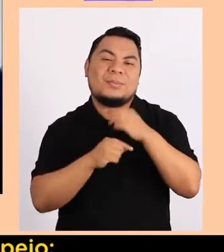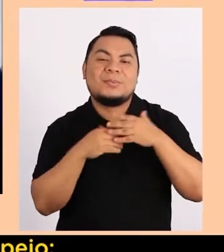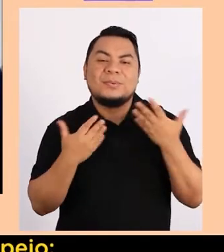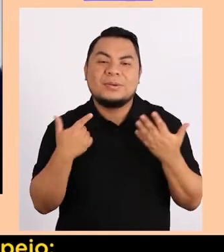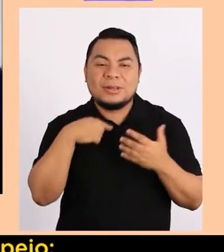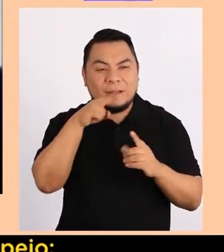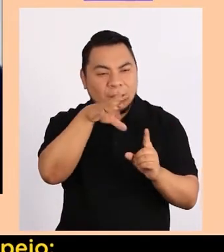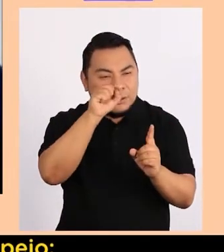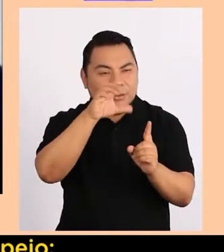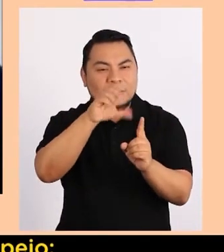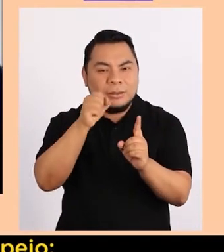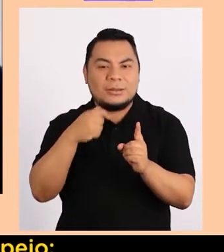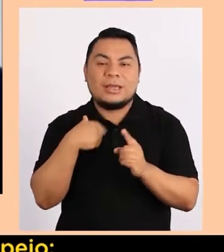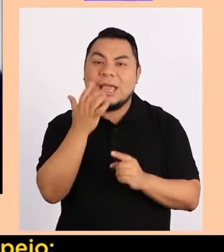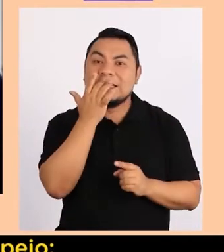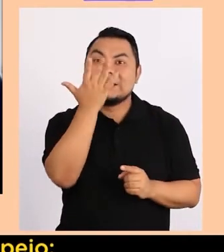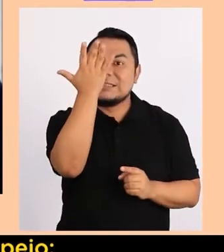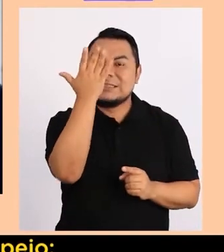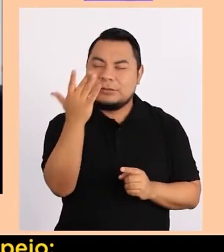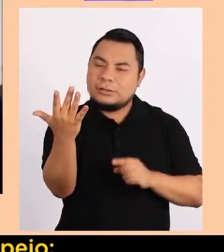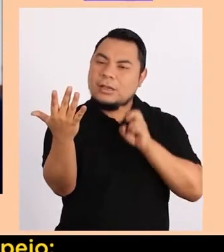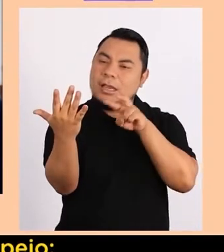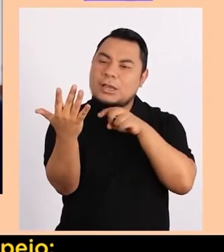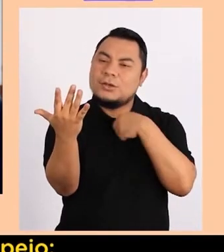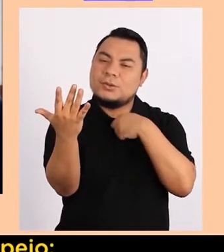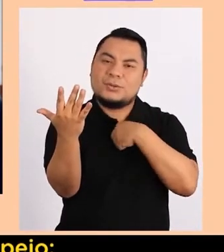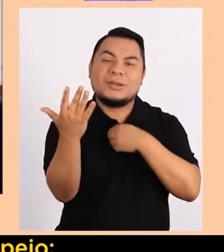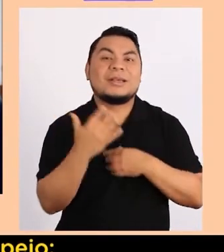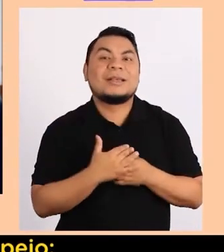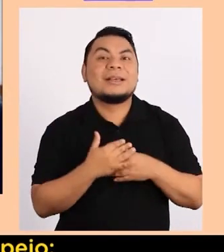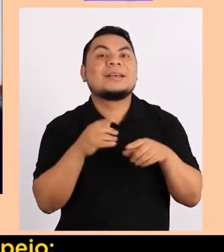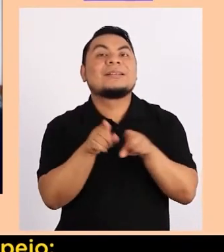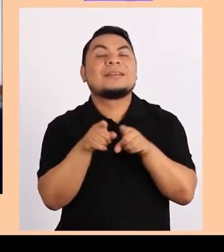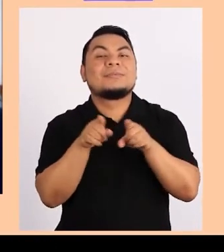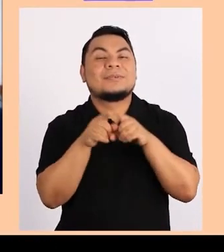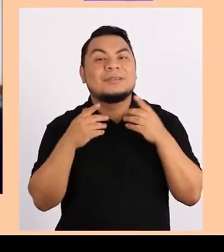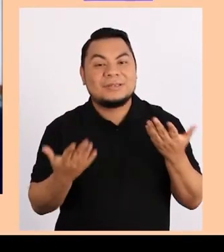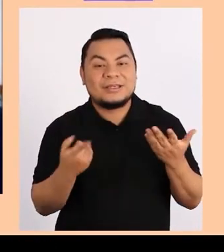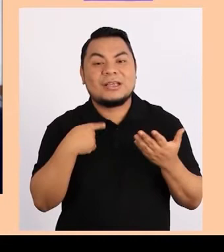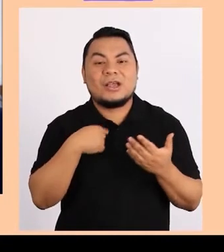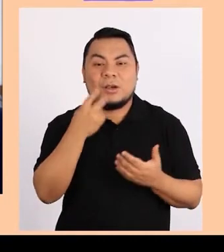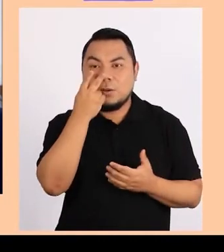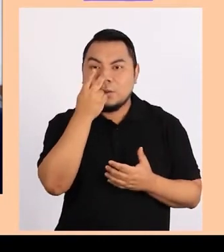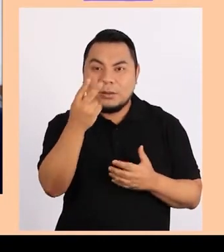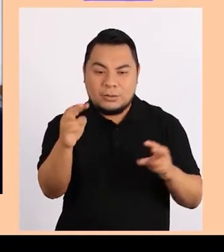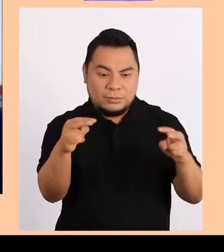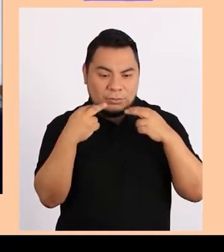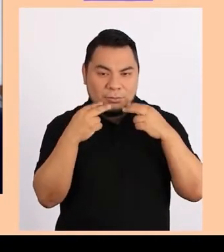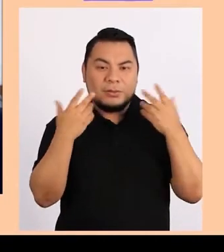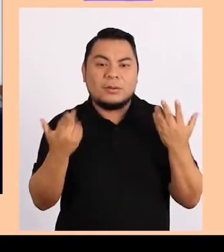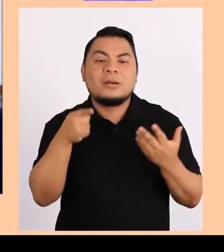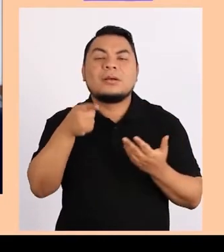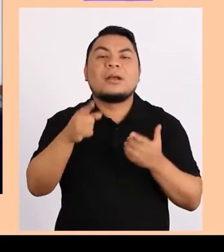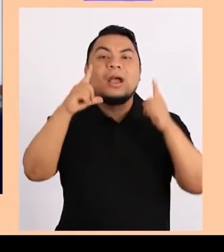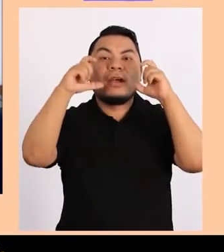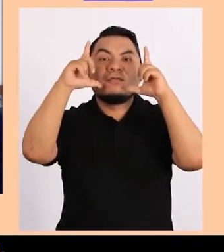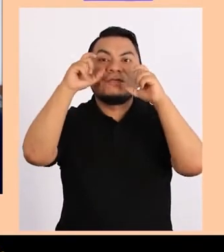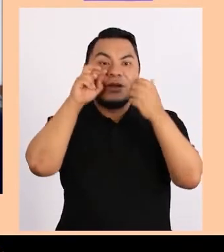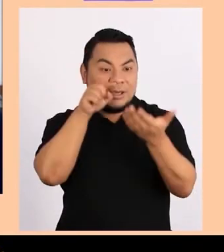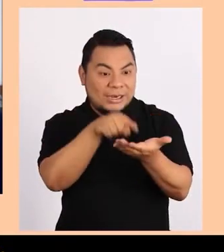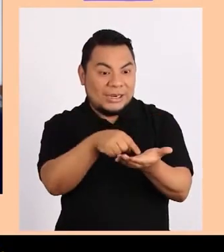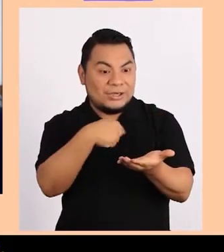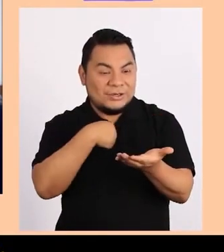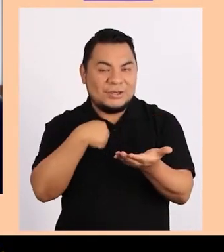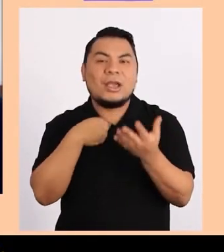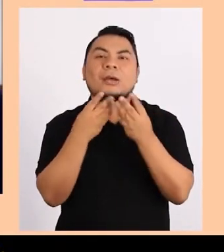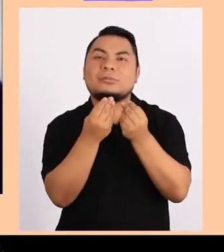aprendiendo poco a poco a reconocerme en el espejo también a reconocerme en